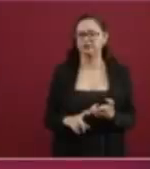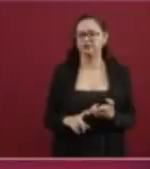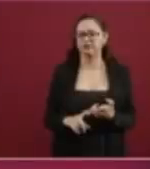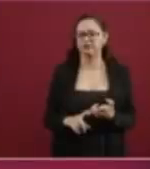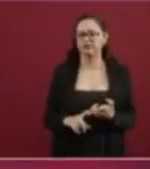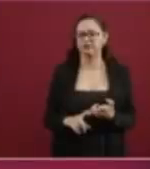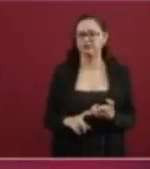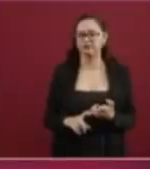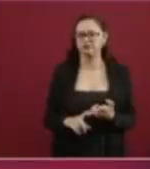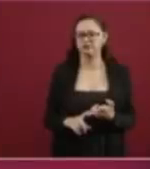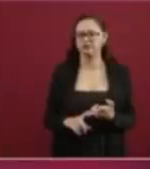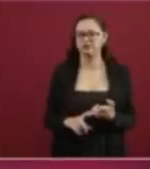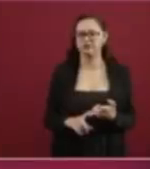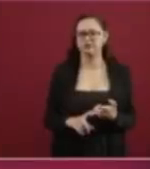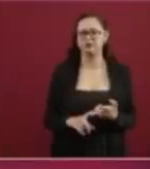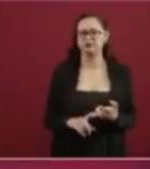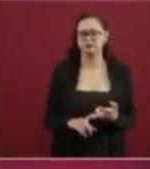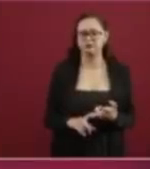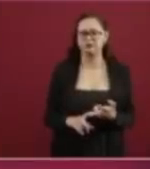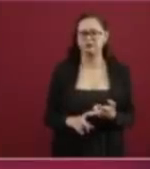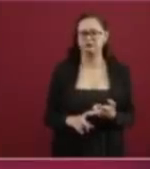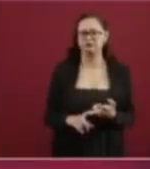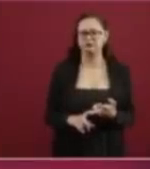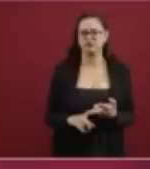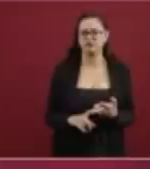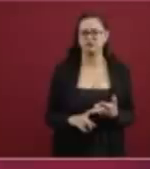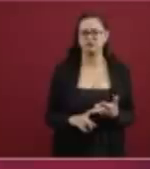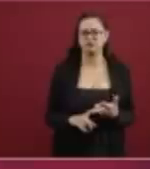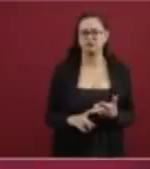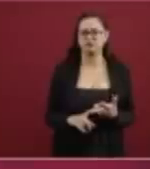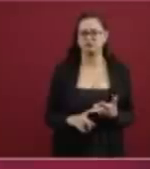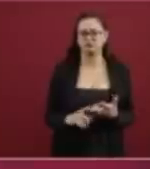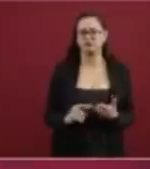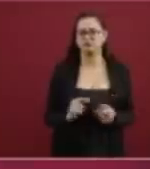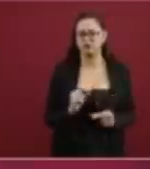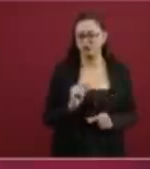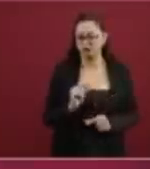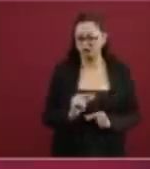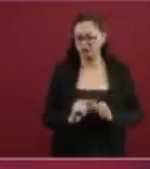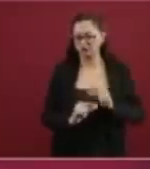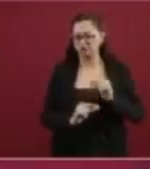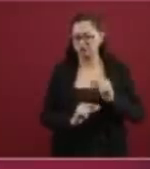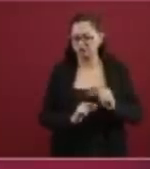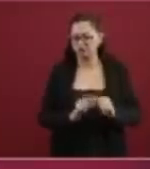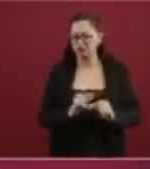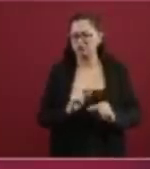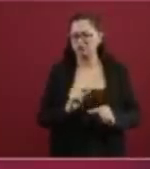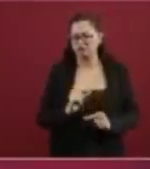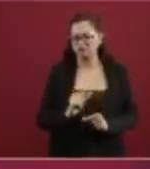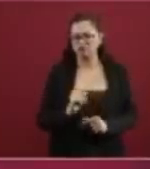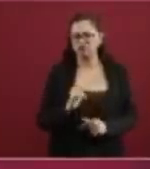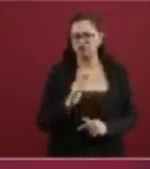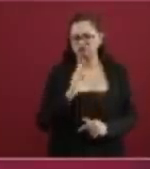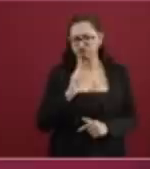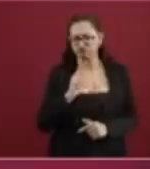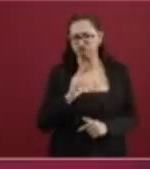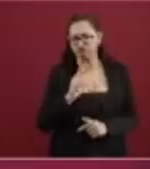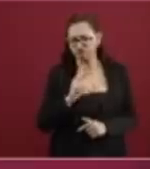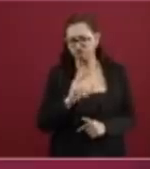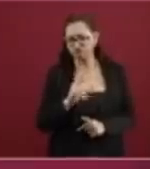obteniendo resultados nos va a llevar más tiempo